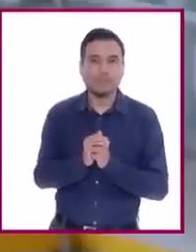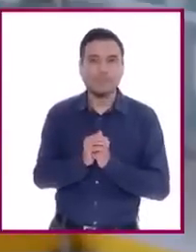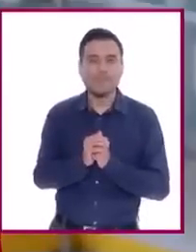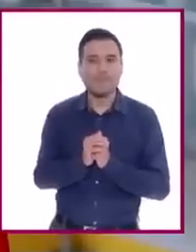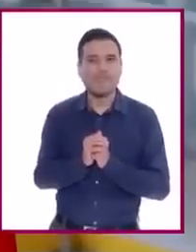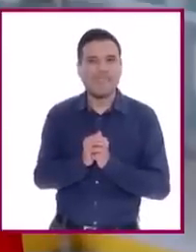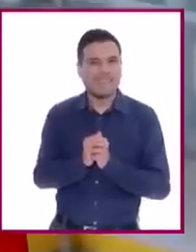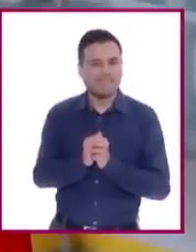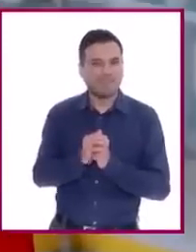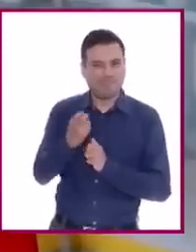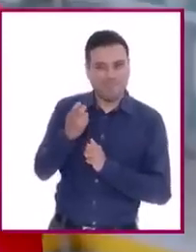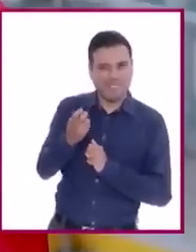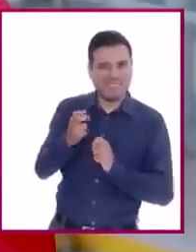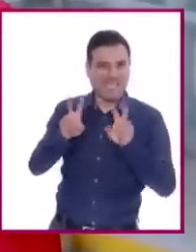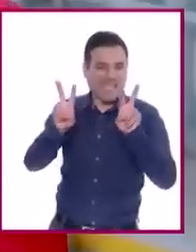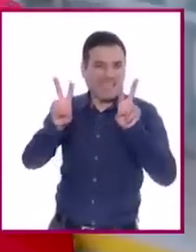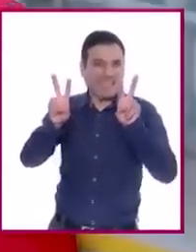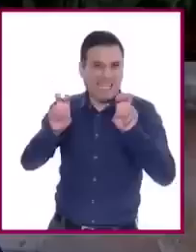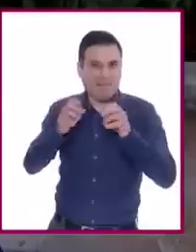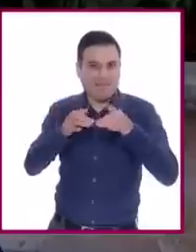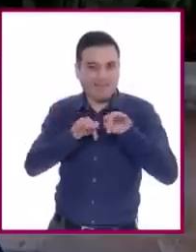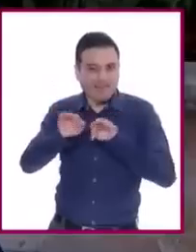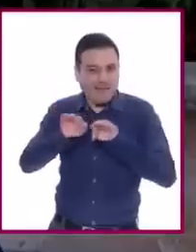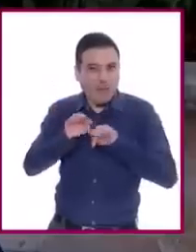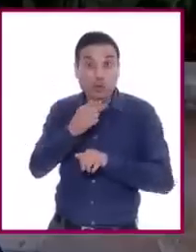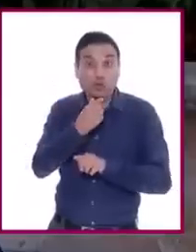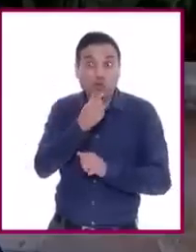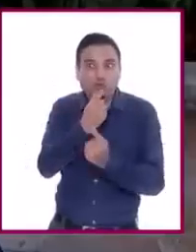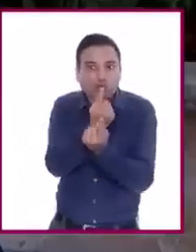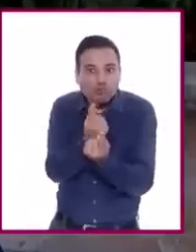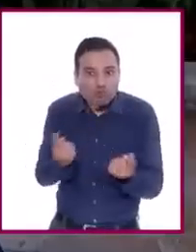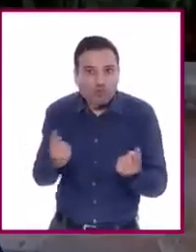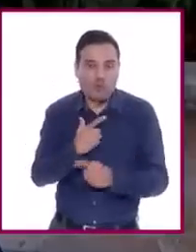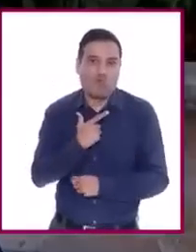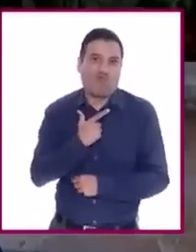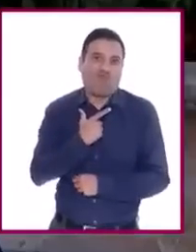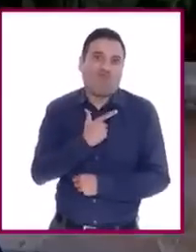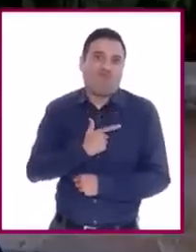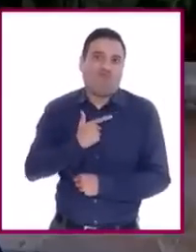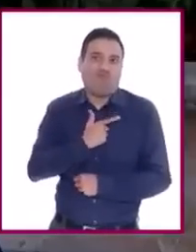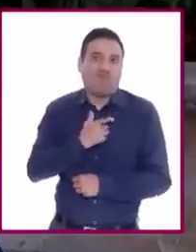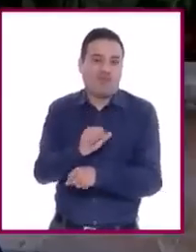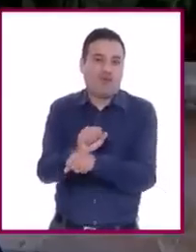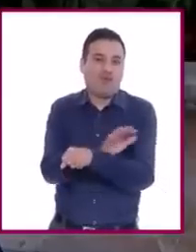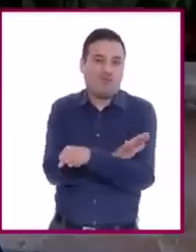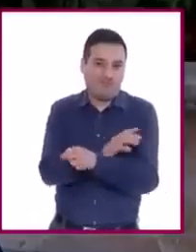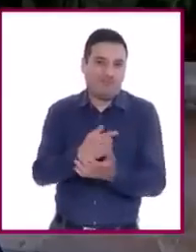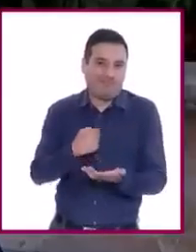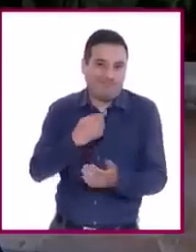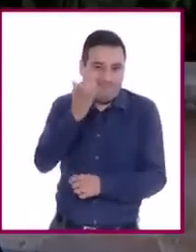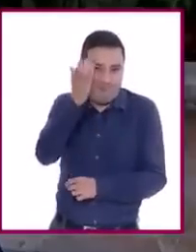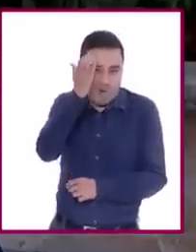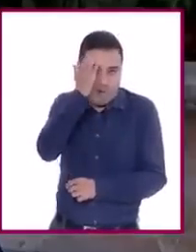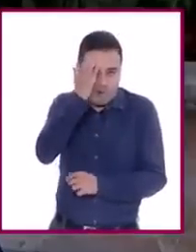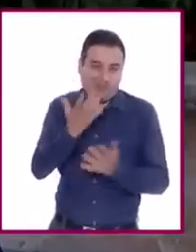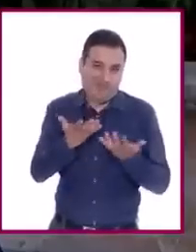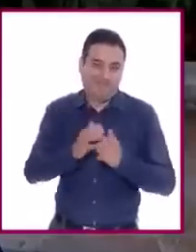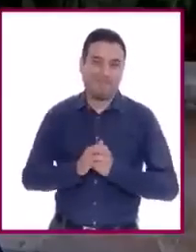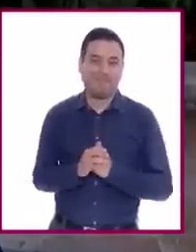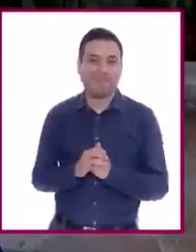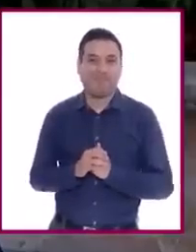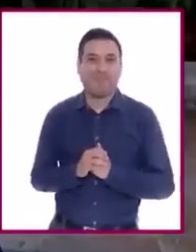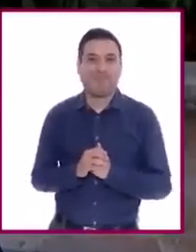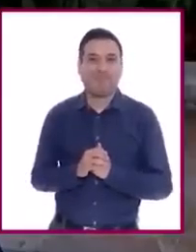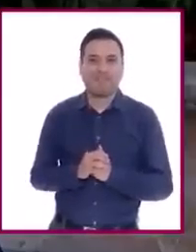este tema en las niñas y los niños en este proyecto se invita a que llevemos